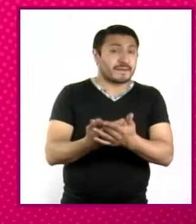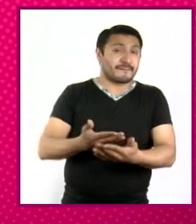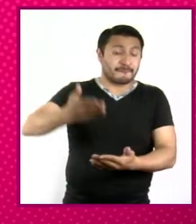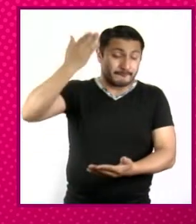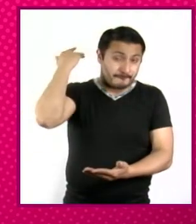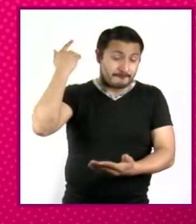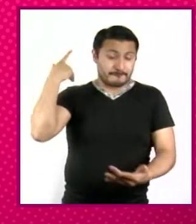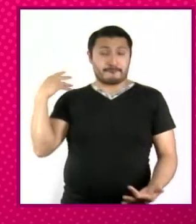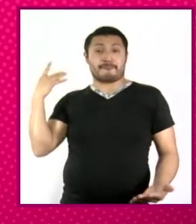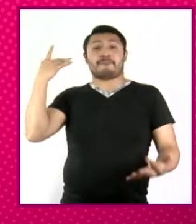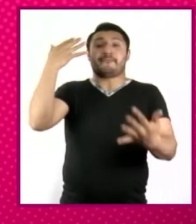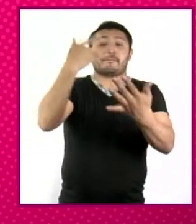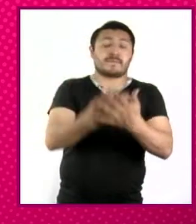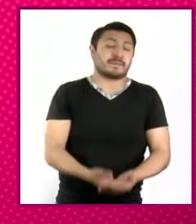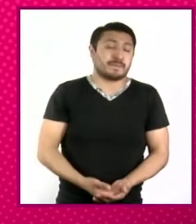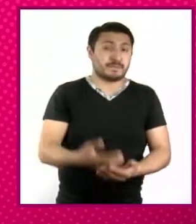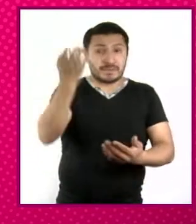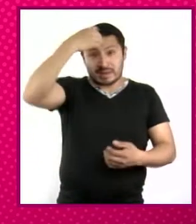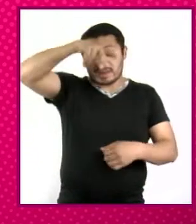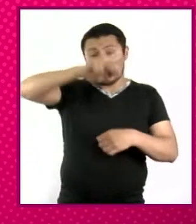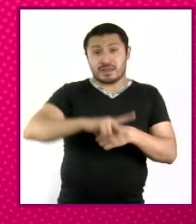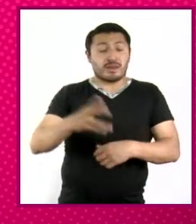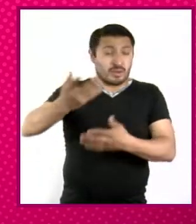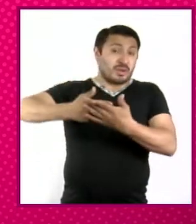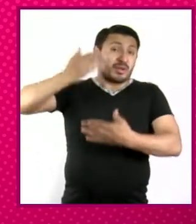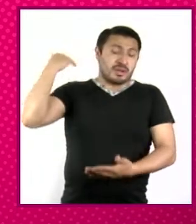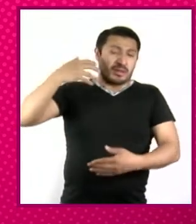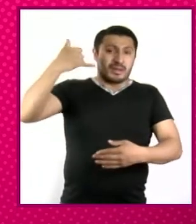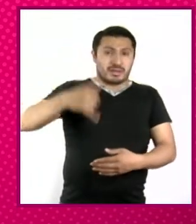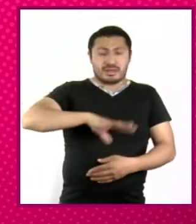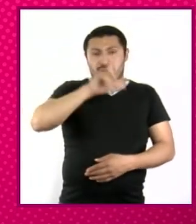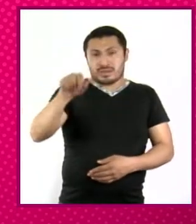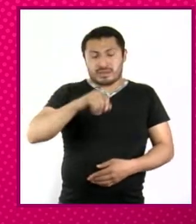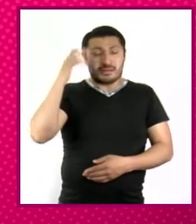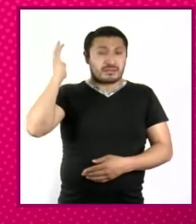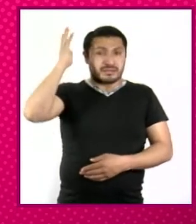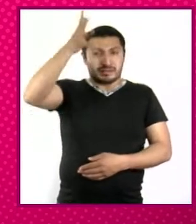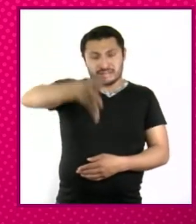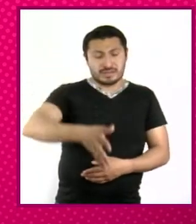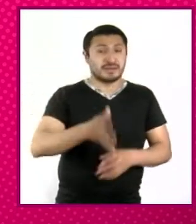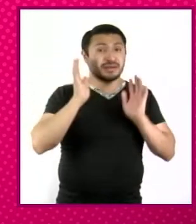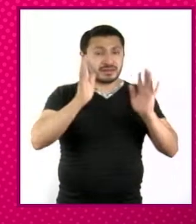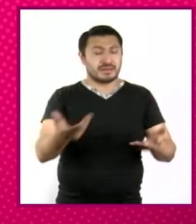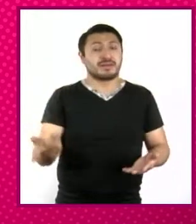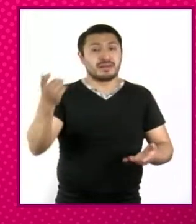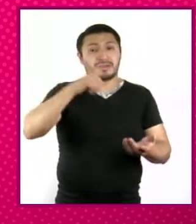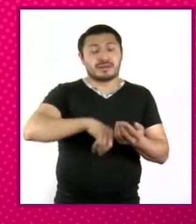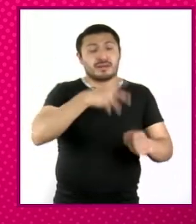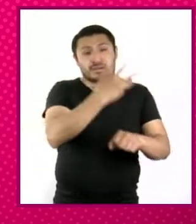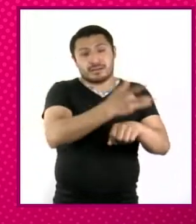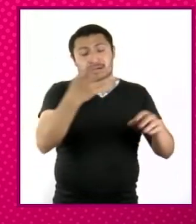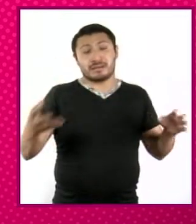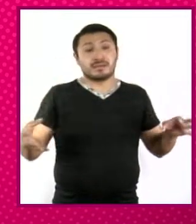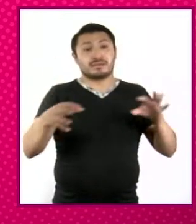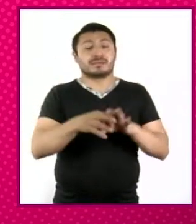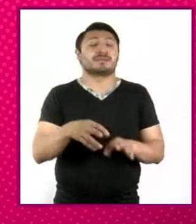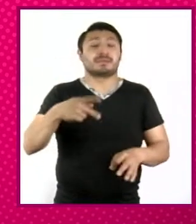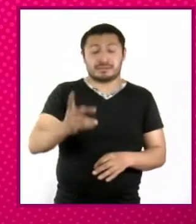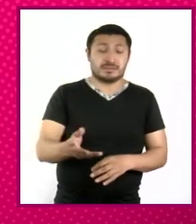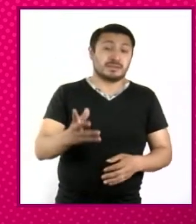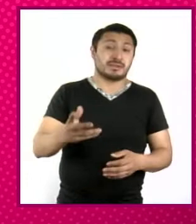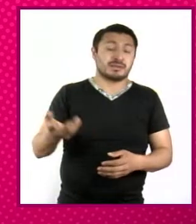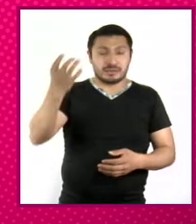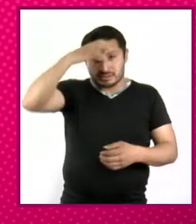Un pasado particularmente europeo, y ya posteriormente se incluye a los Estados Unidos, un pasado europeo a través del cual